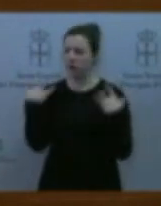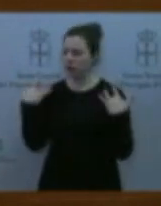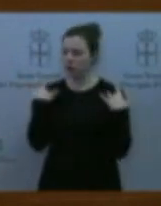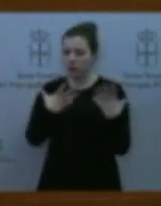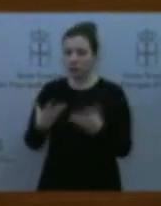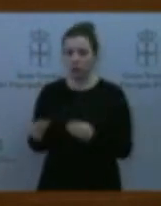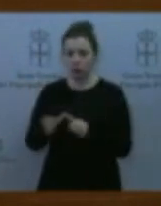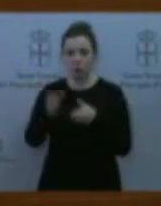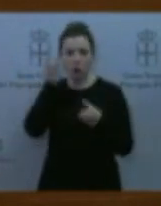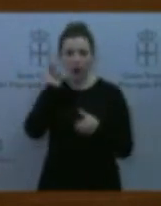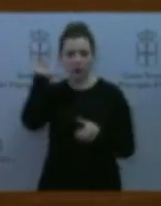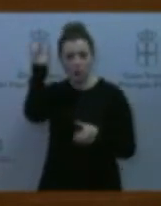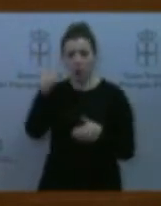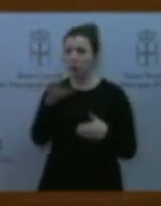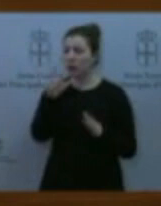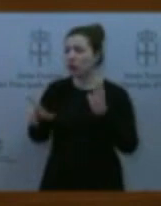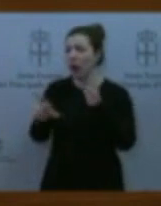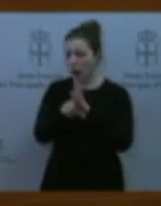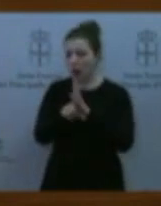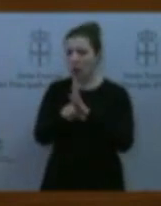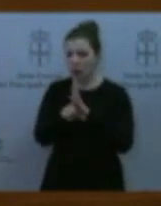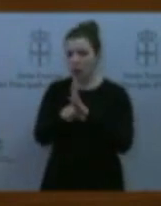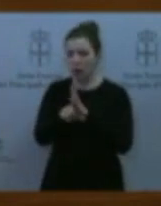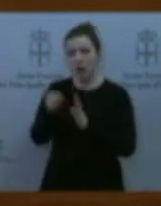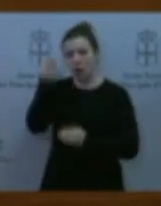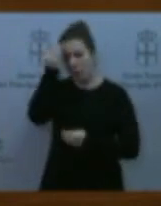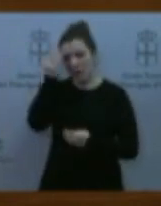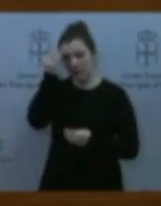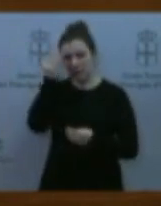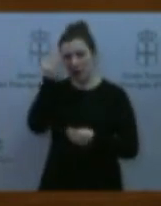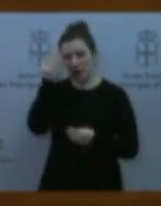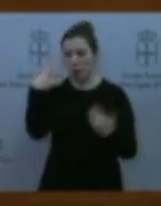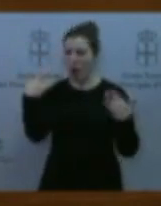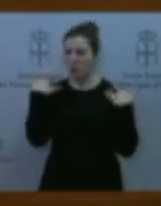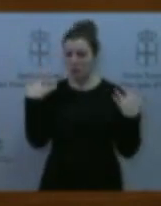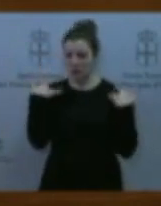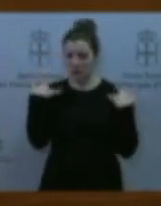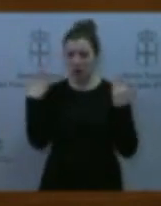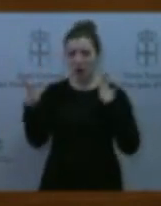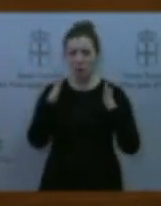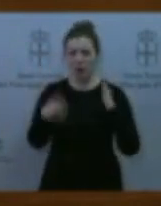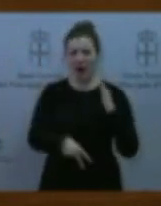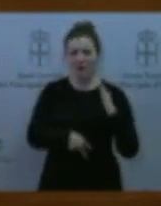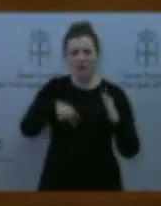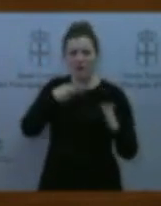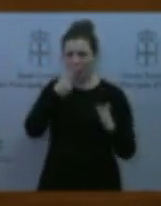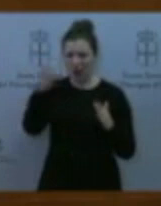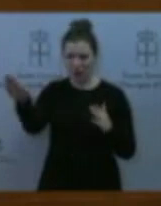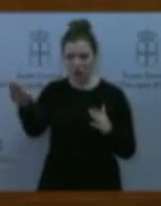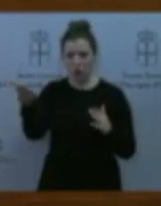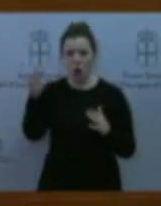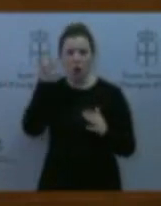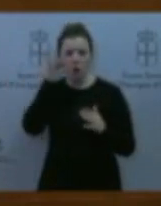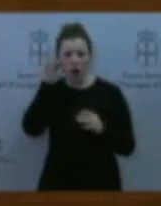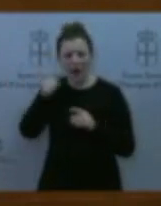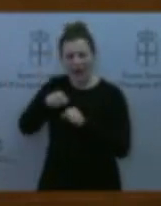considera víctima del franquismo a la mujer que sufrió represión por el mero hecho de ser mujer. Destacar también